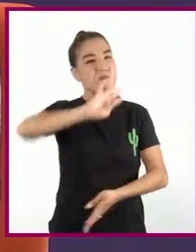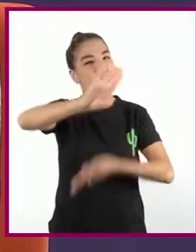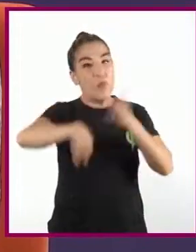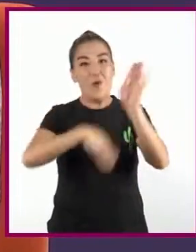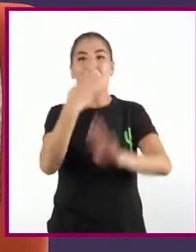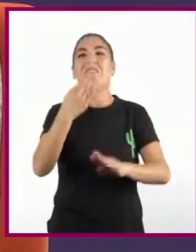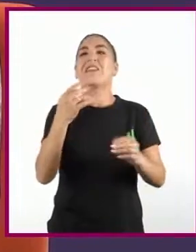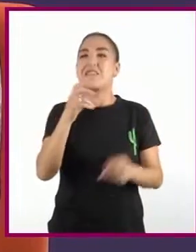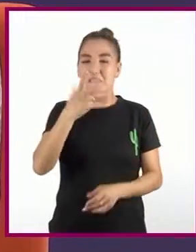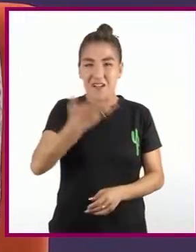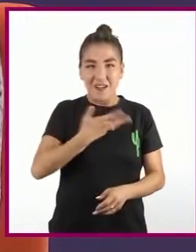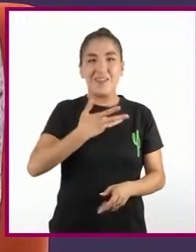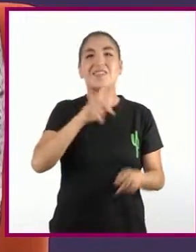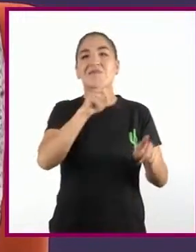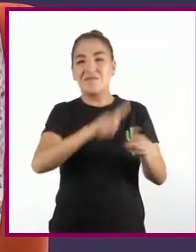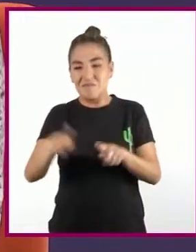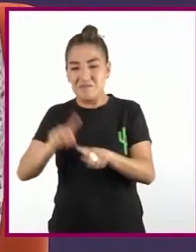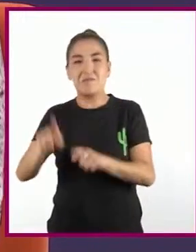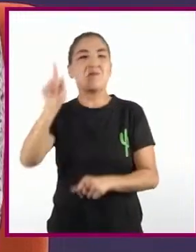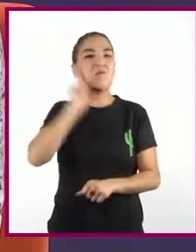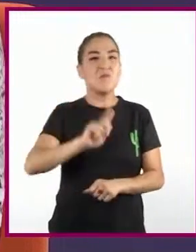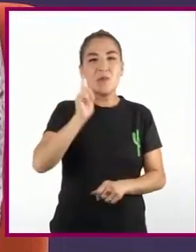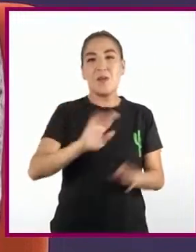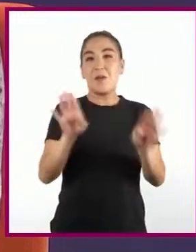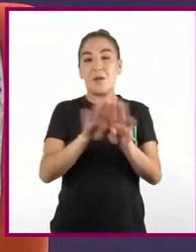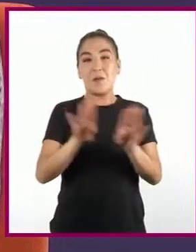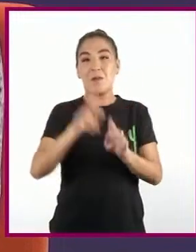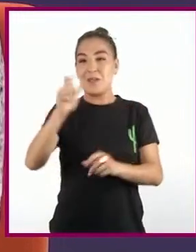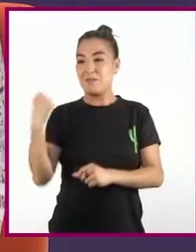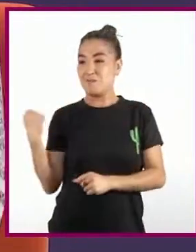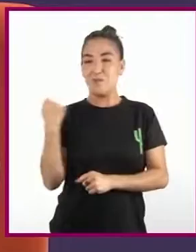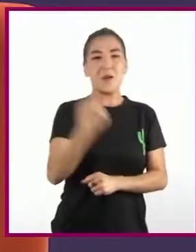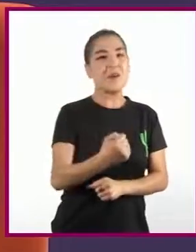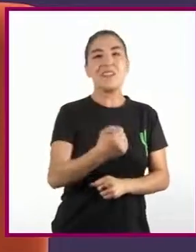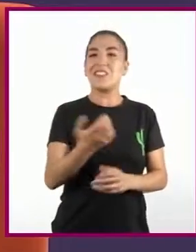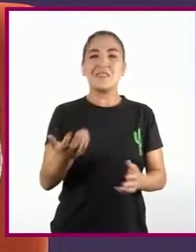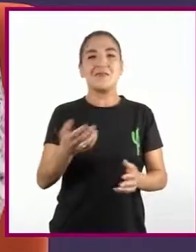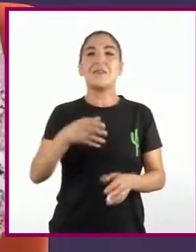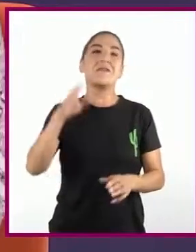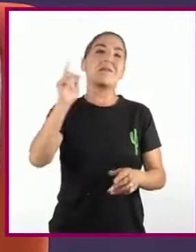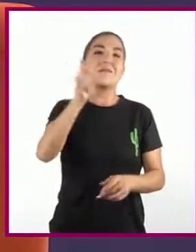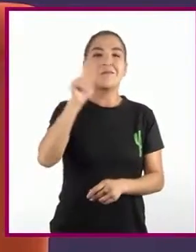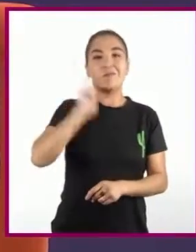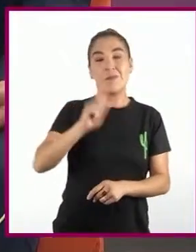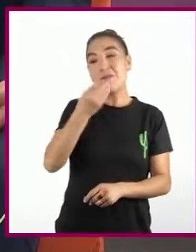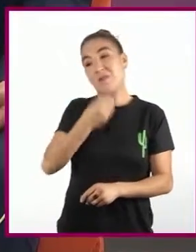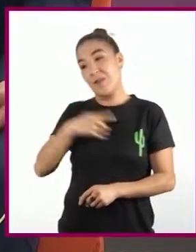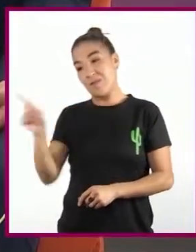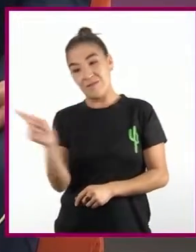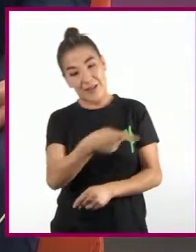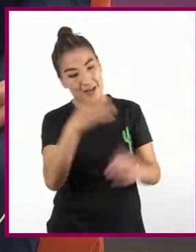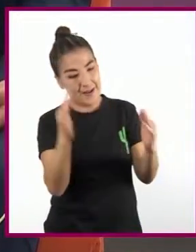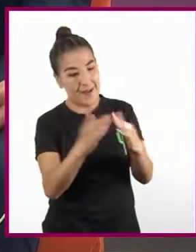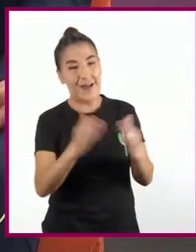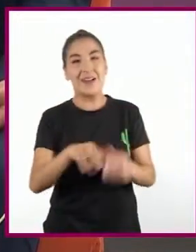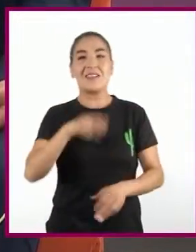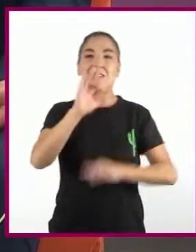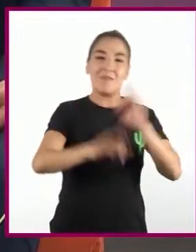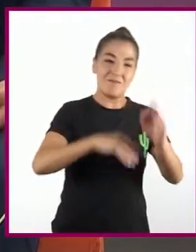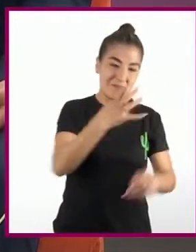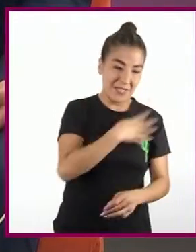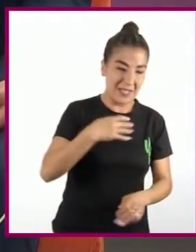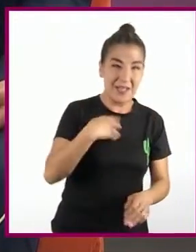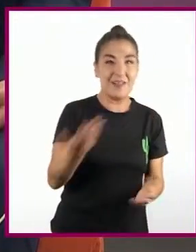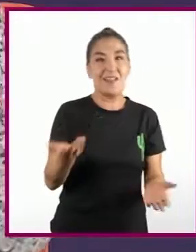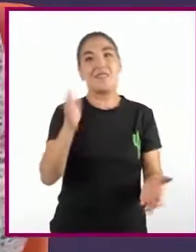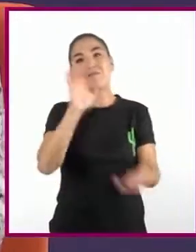mundial, de alguna manera, pues el papel de la mujer se sigue viendo como que la persona que está en casa, atiende a los hijos, en algún momento hasta atiende